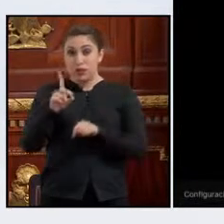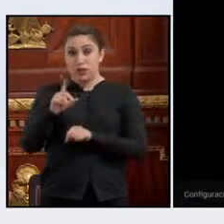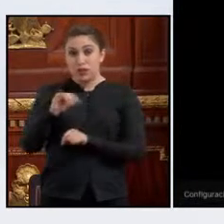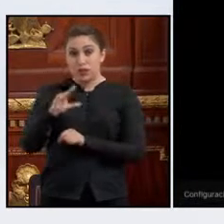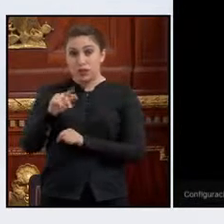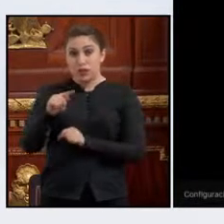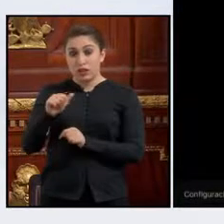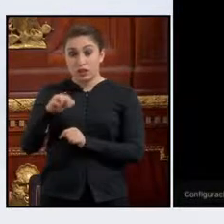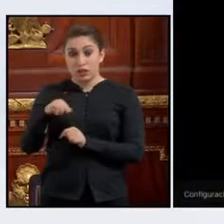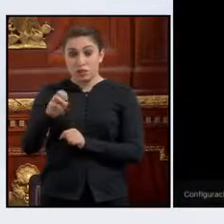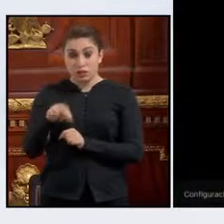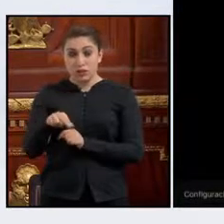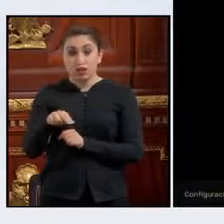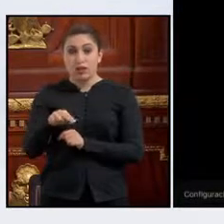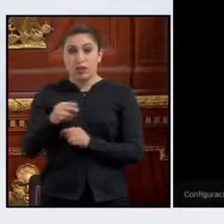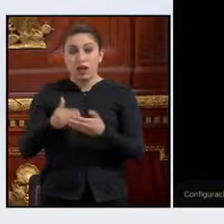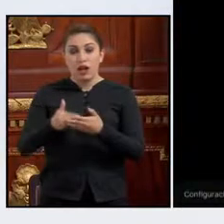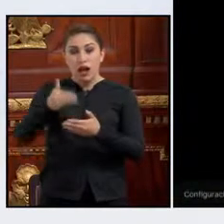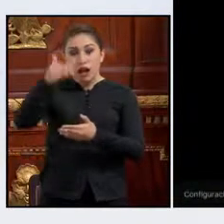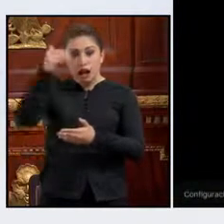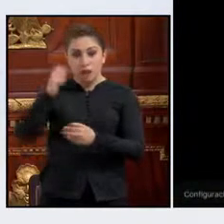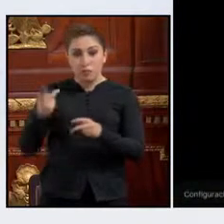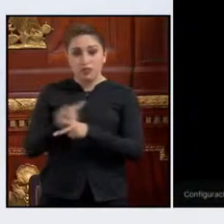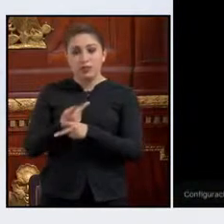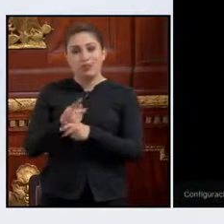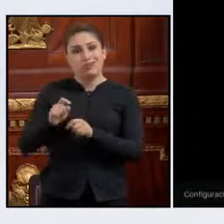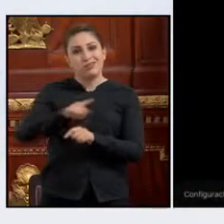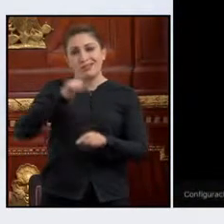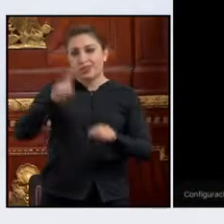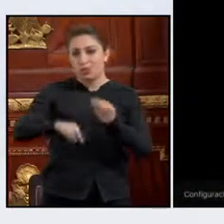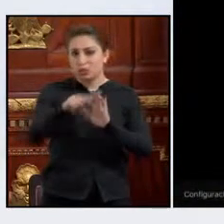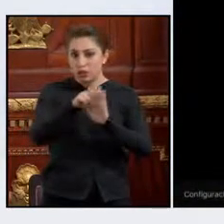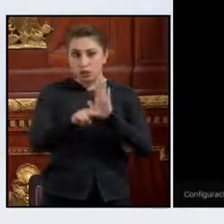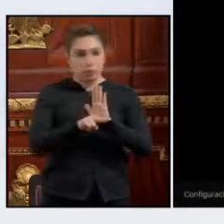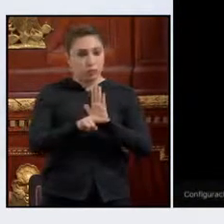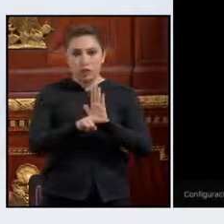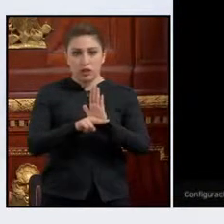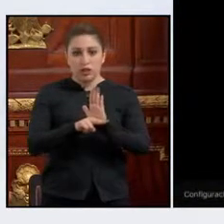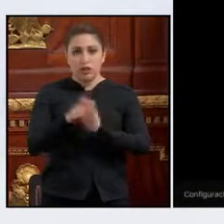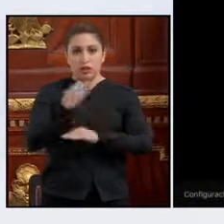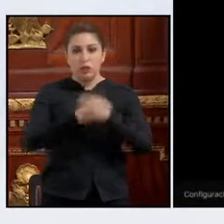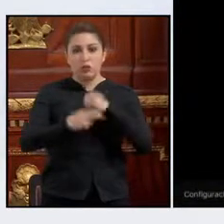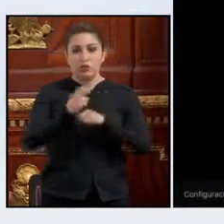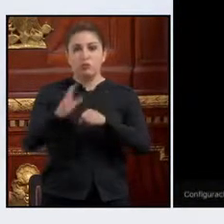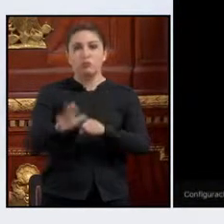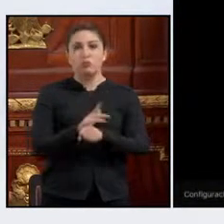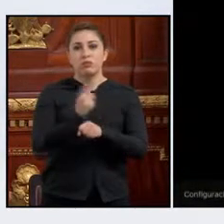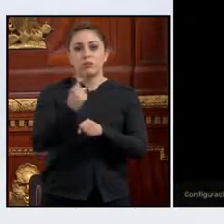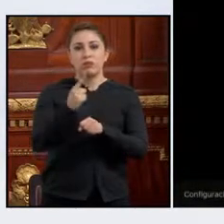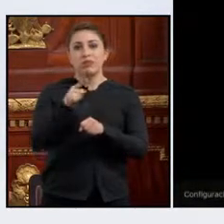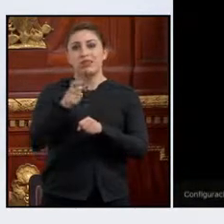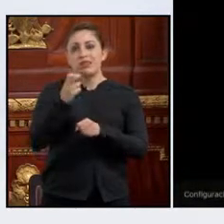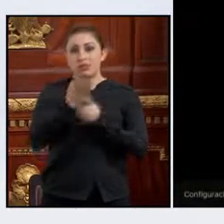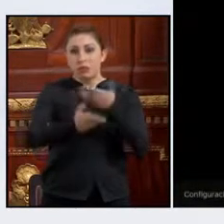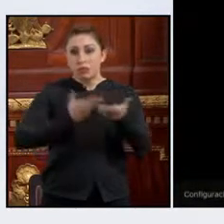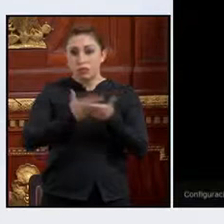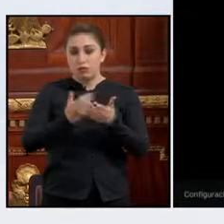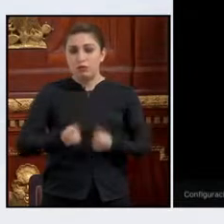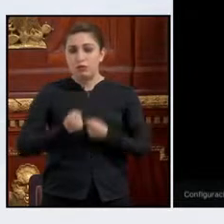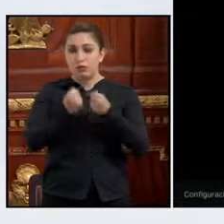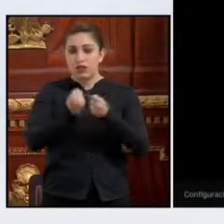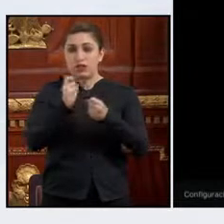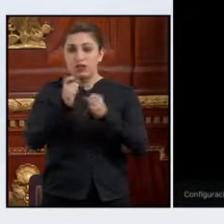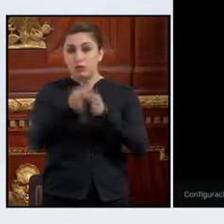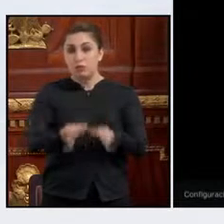impedía realizar la dictaminación en lo relativo a lo que corresponde la Ley Orgánica del Congreso de la Ciudad de